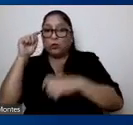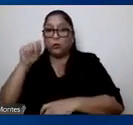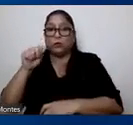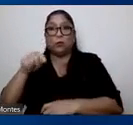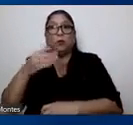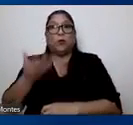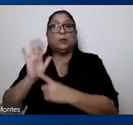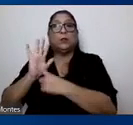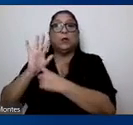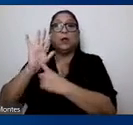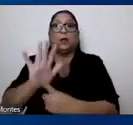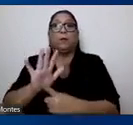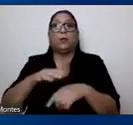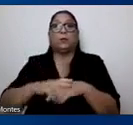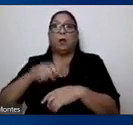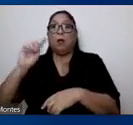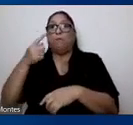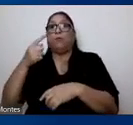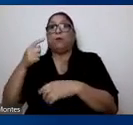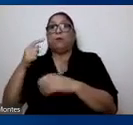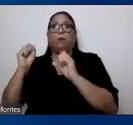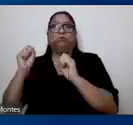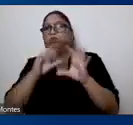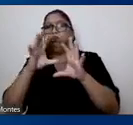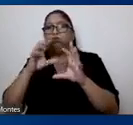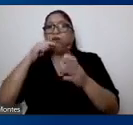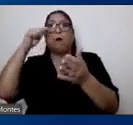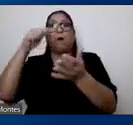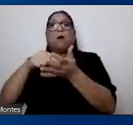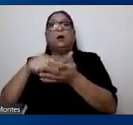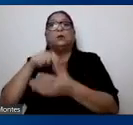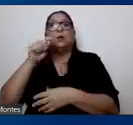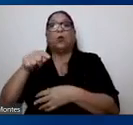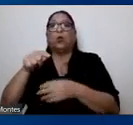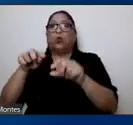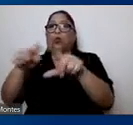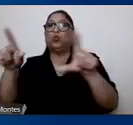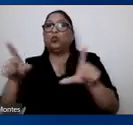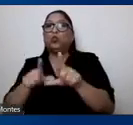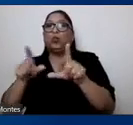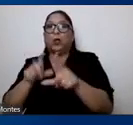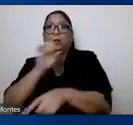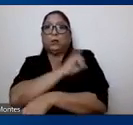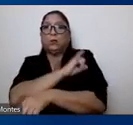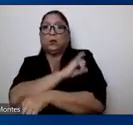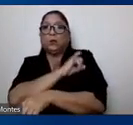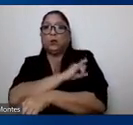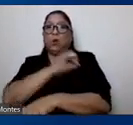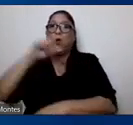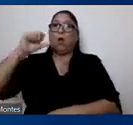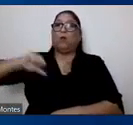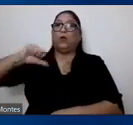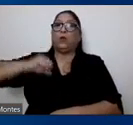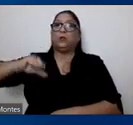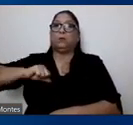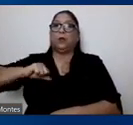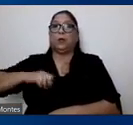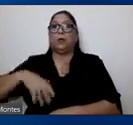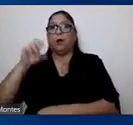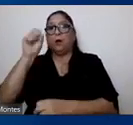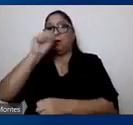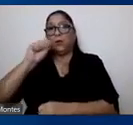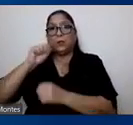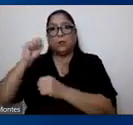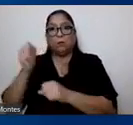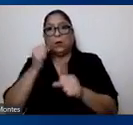que representa pues, un primer atentado hacia un local institucional. Esta es la Municipalidad de San Martín, aquí